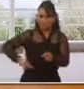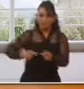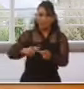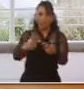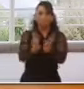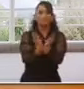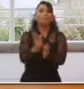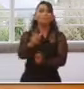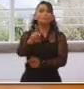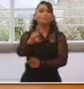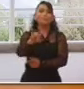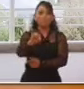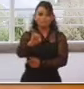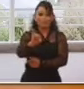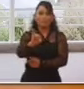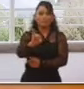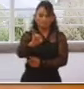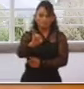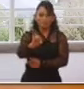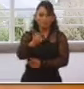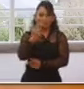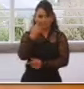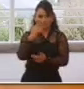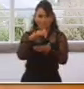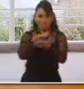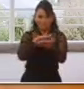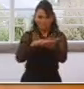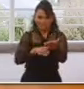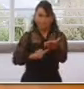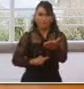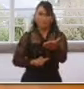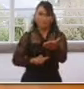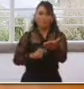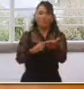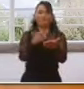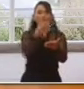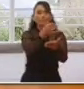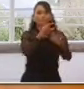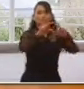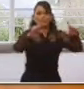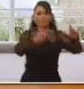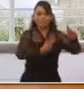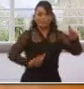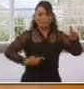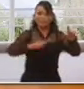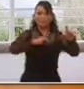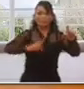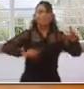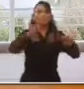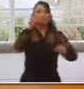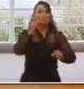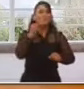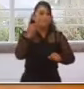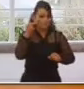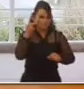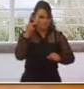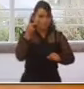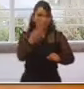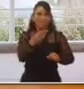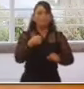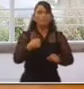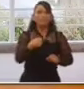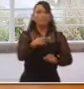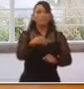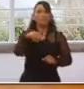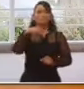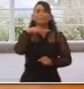Grupo de Regidores del Partido Revolucionario Institucional, dirigido al presidente municipal Luis Bernardo Nava Guerrero, María